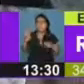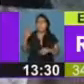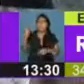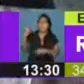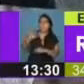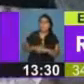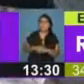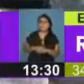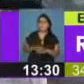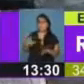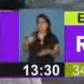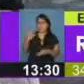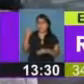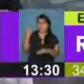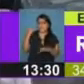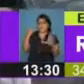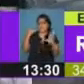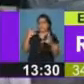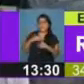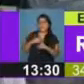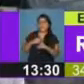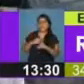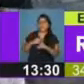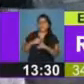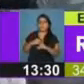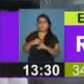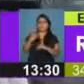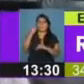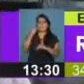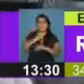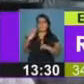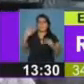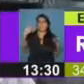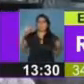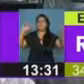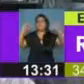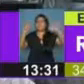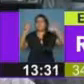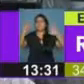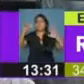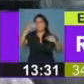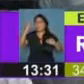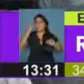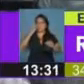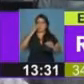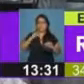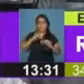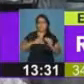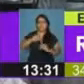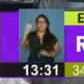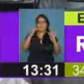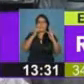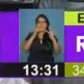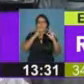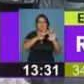Bueno, en el día de ayer a la noche ya el Servicio Meteorológico Nacional estaba poniendo en la página que iba a haber una